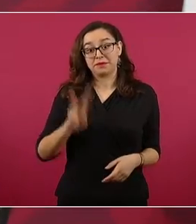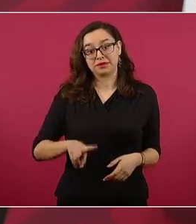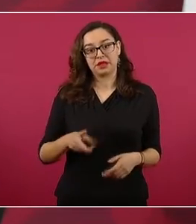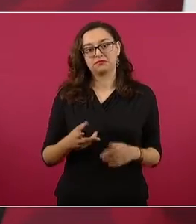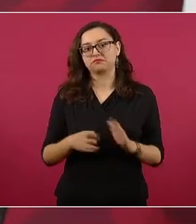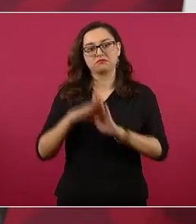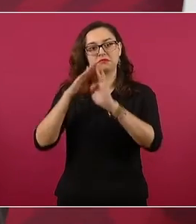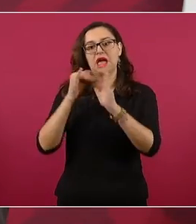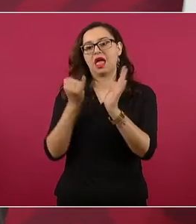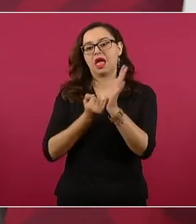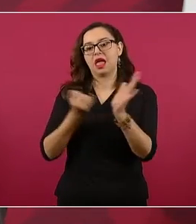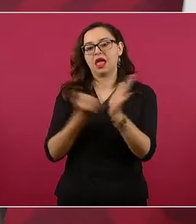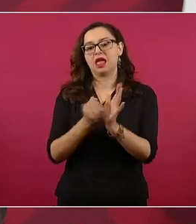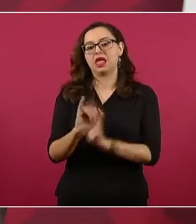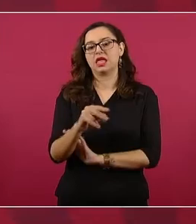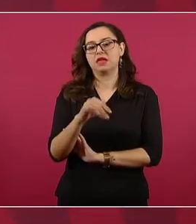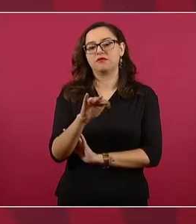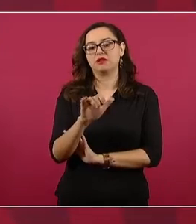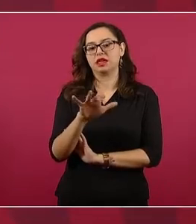moderada,